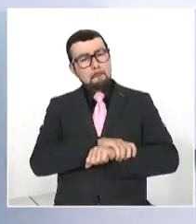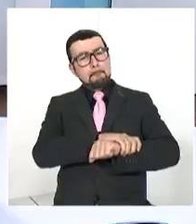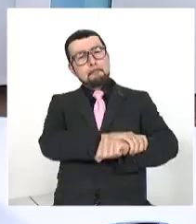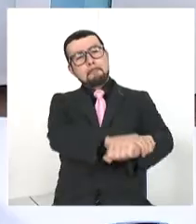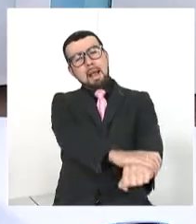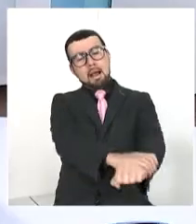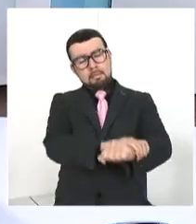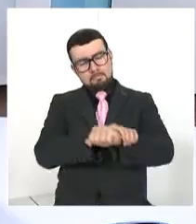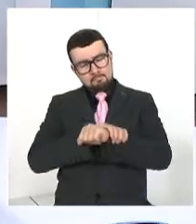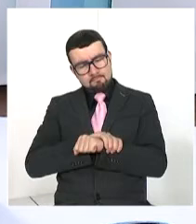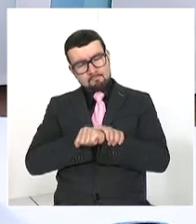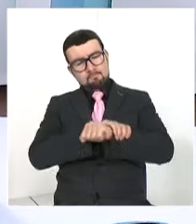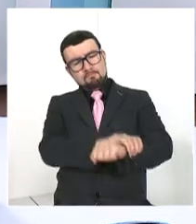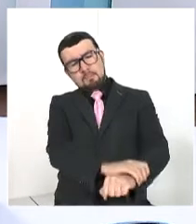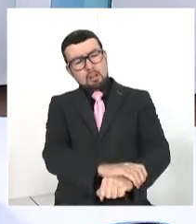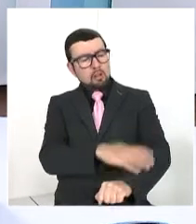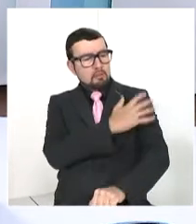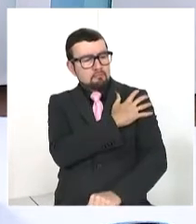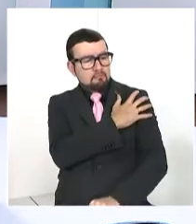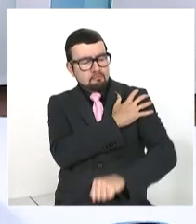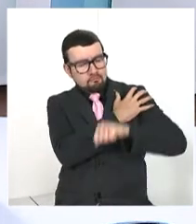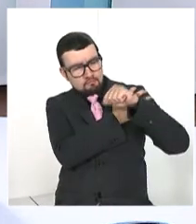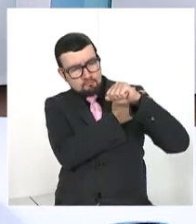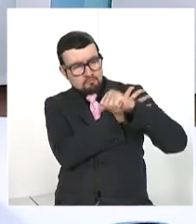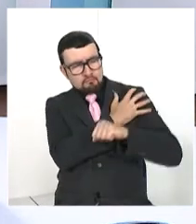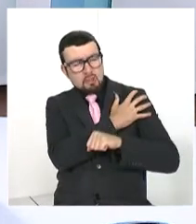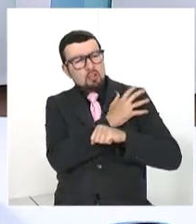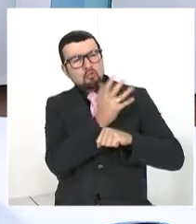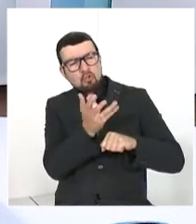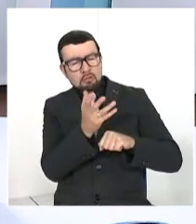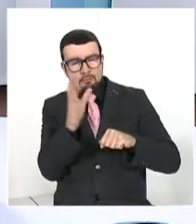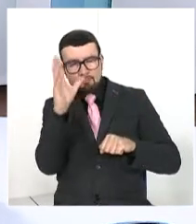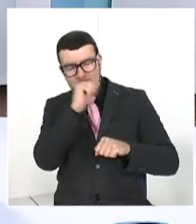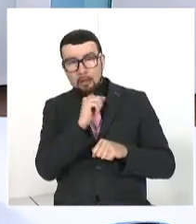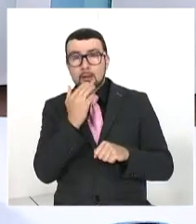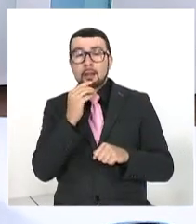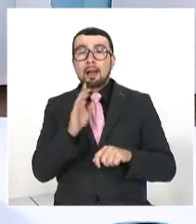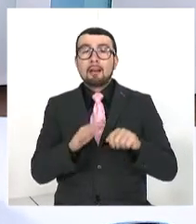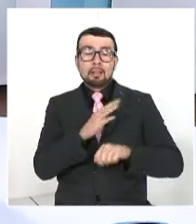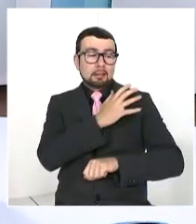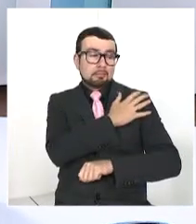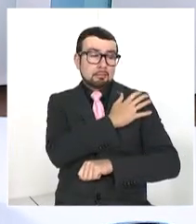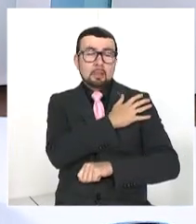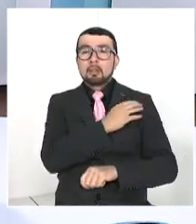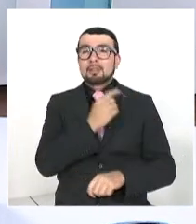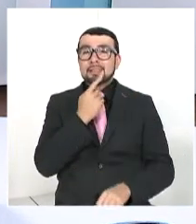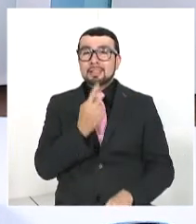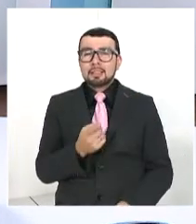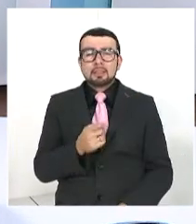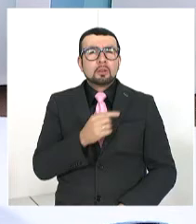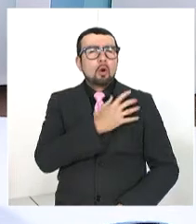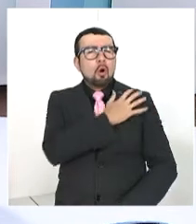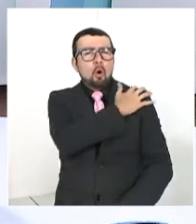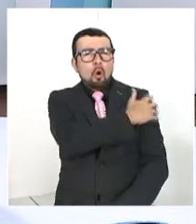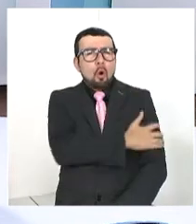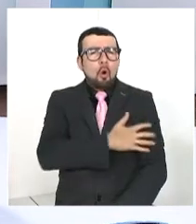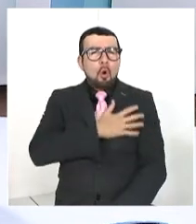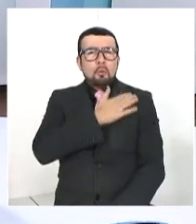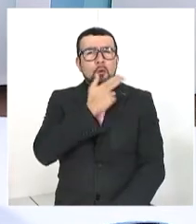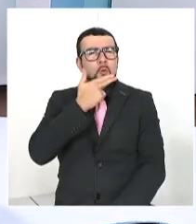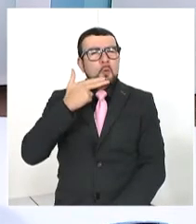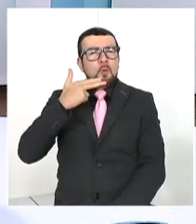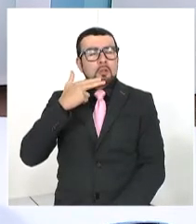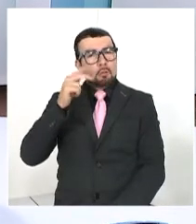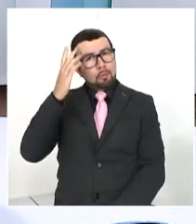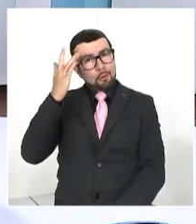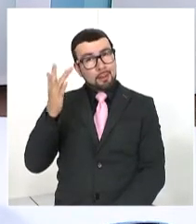nos vamos a enfocar en el hombro, que es muy común encontrar algo que llaman el hombro congelado. El hombro congelado es por la